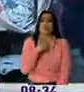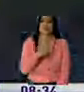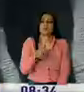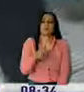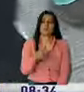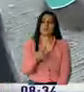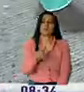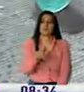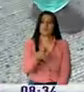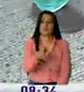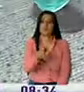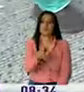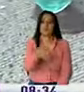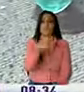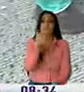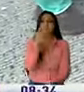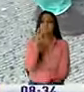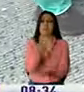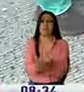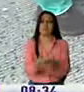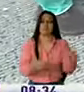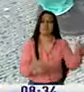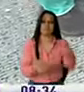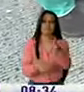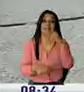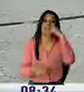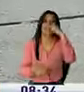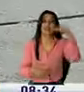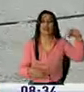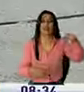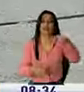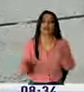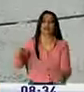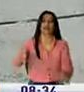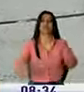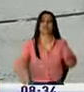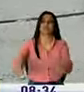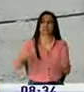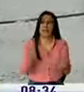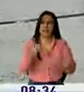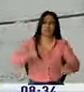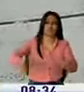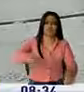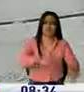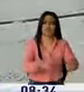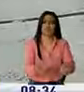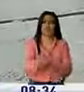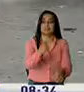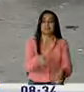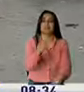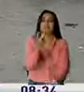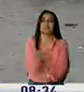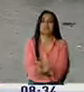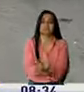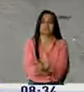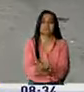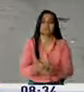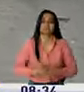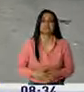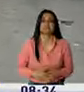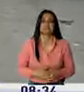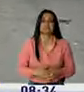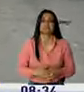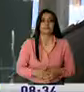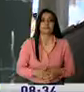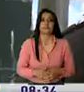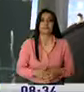vía, un niño se habría atravesado de repente. La conductora habría hecho una mala maniobra y la moto cayó.